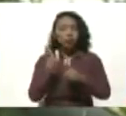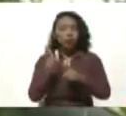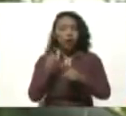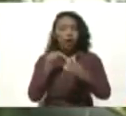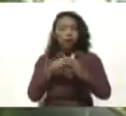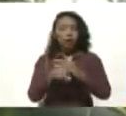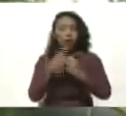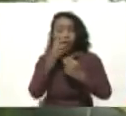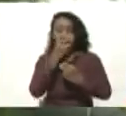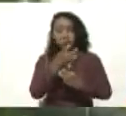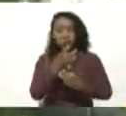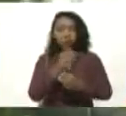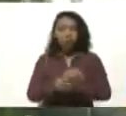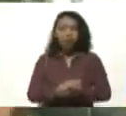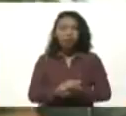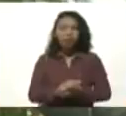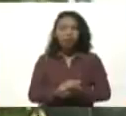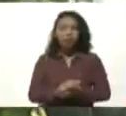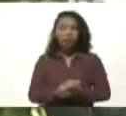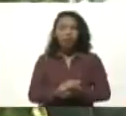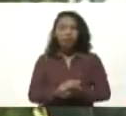entrar a visitarme.